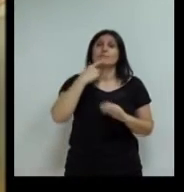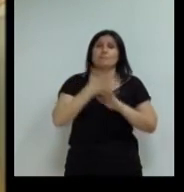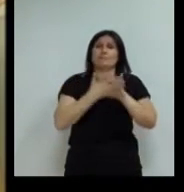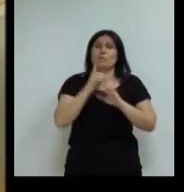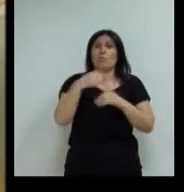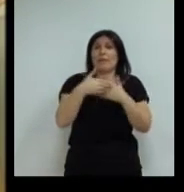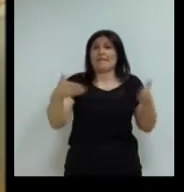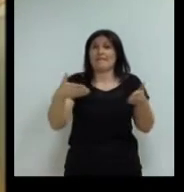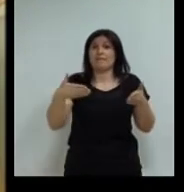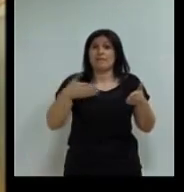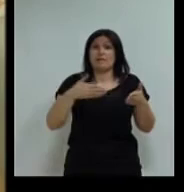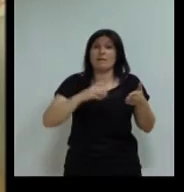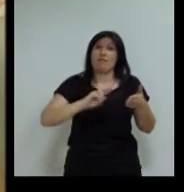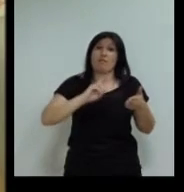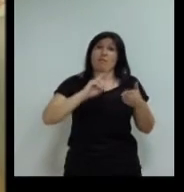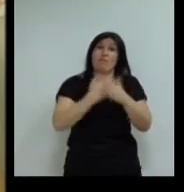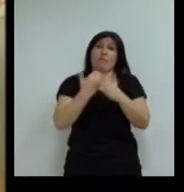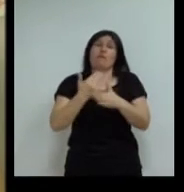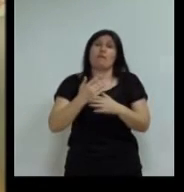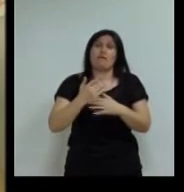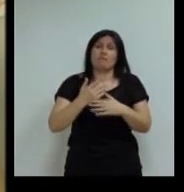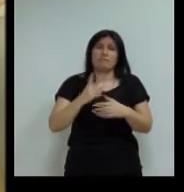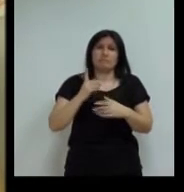pasado mañana era la función accesible. Entonces, bueno,